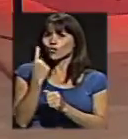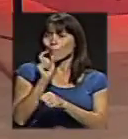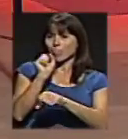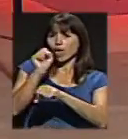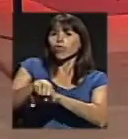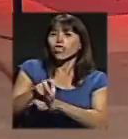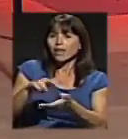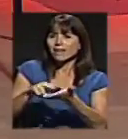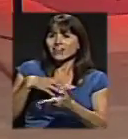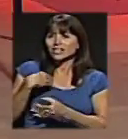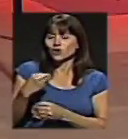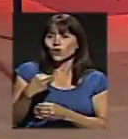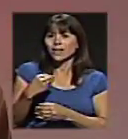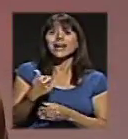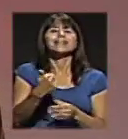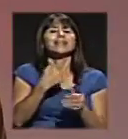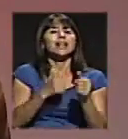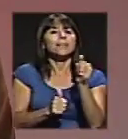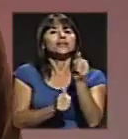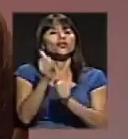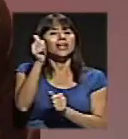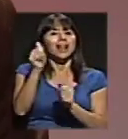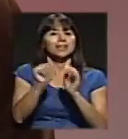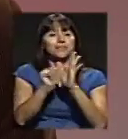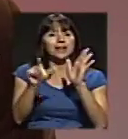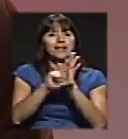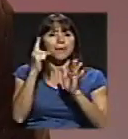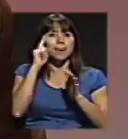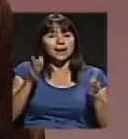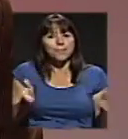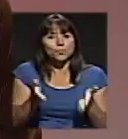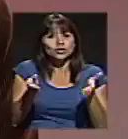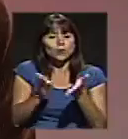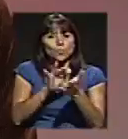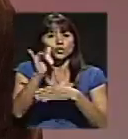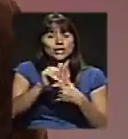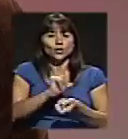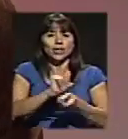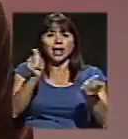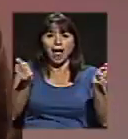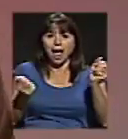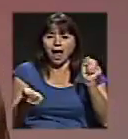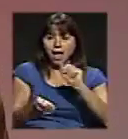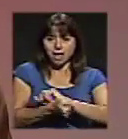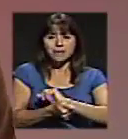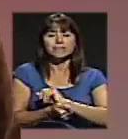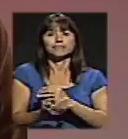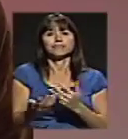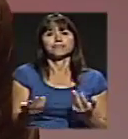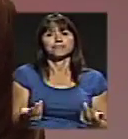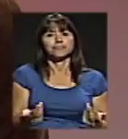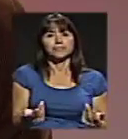tener la mayoría suficiente en la Asamblea Legislativa para impulsar un proyecto de cambio, de transformación.